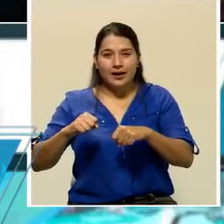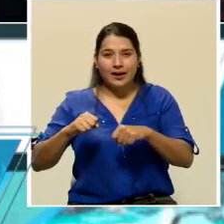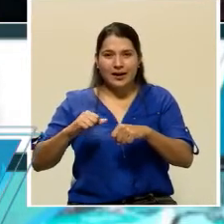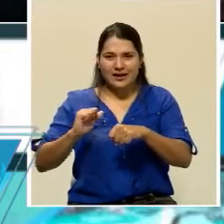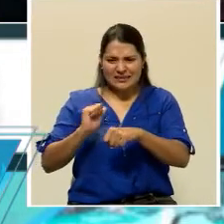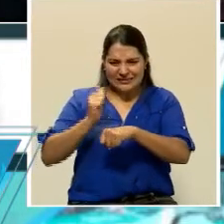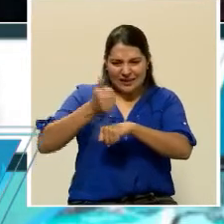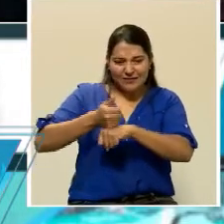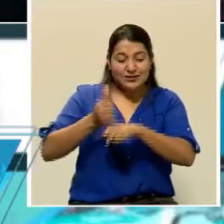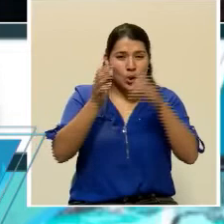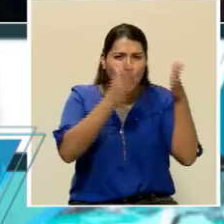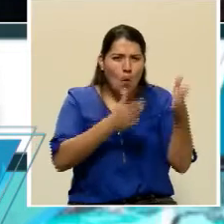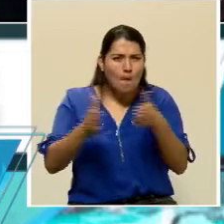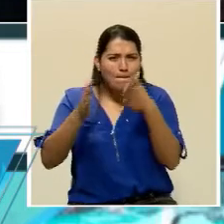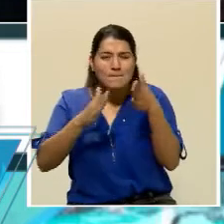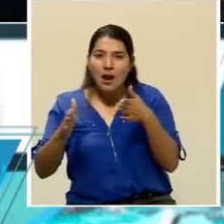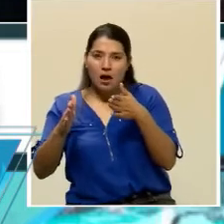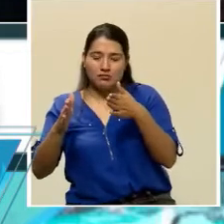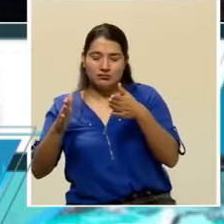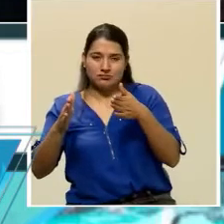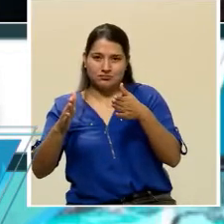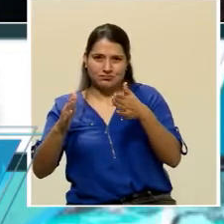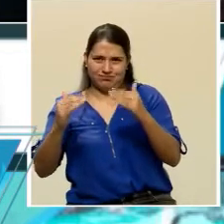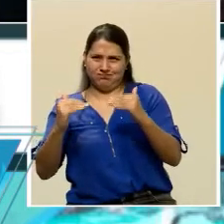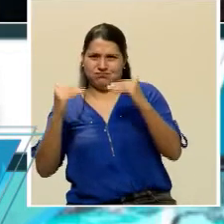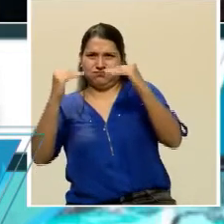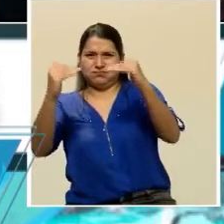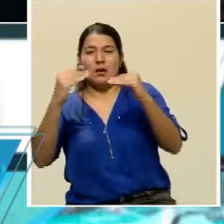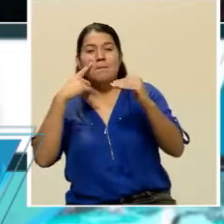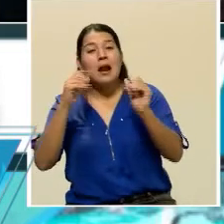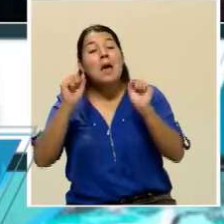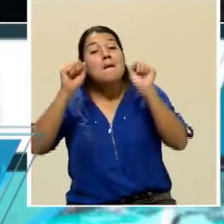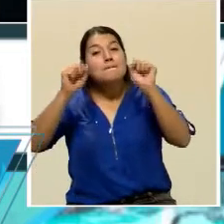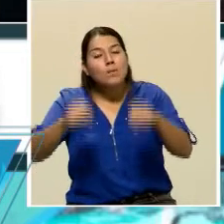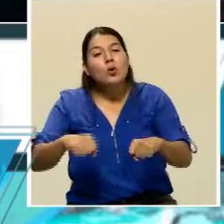llaman un plan Marshall, para rescatar